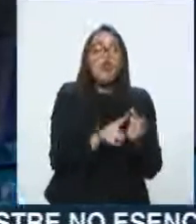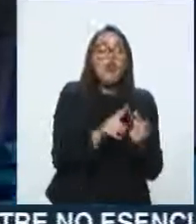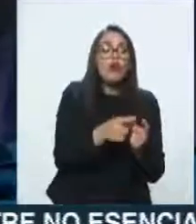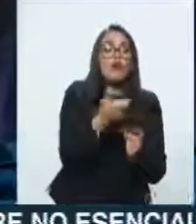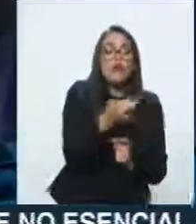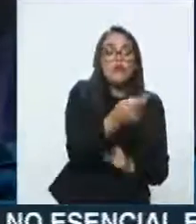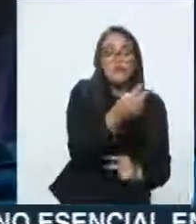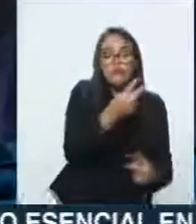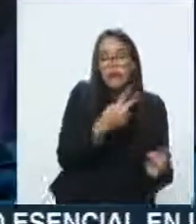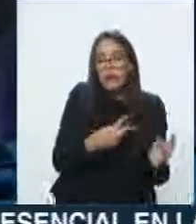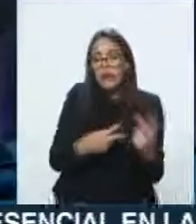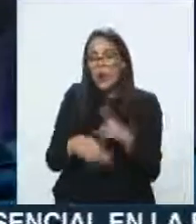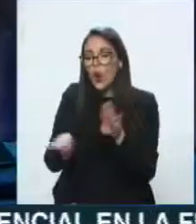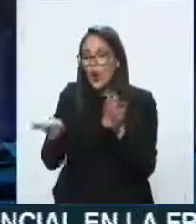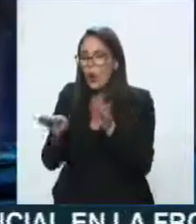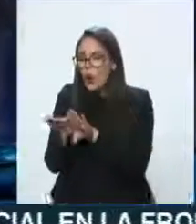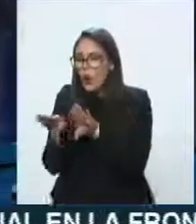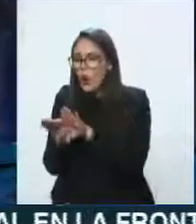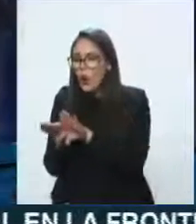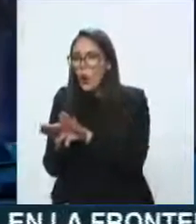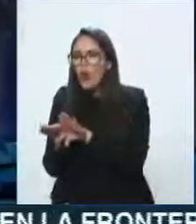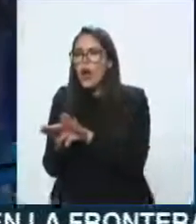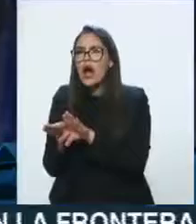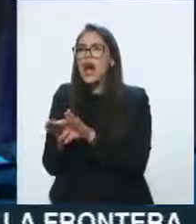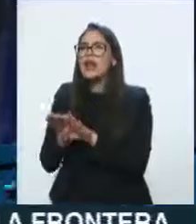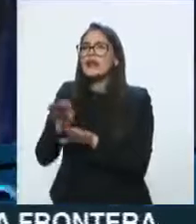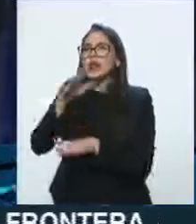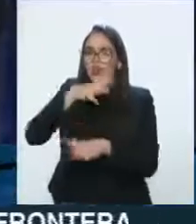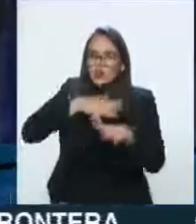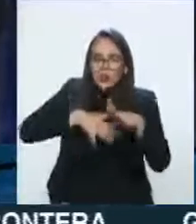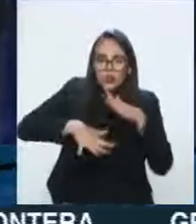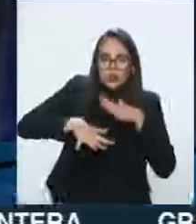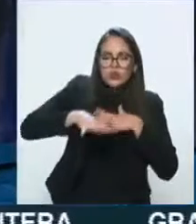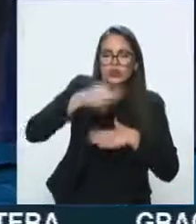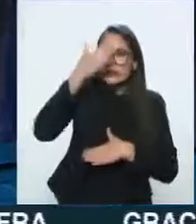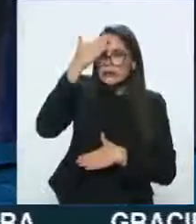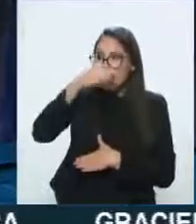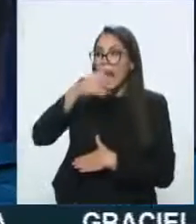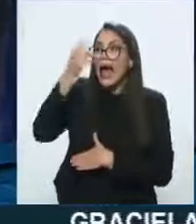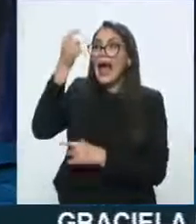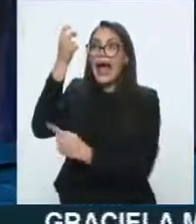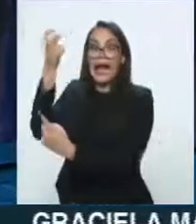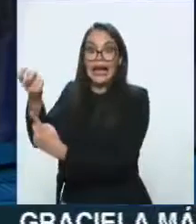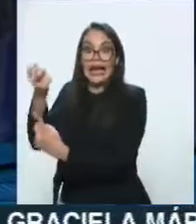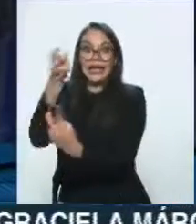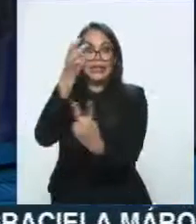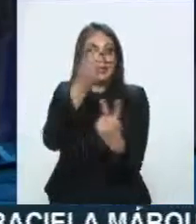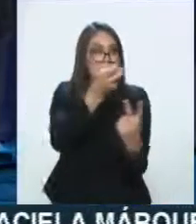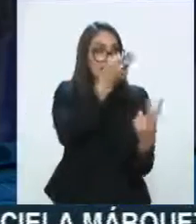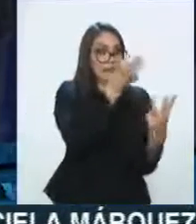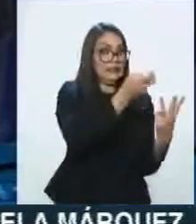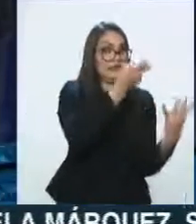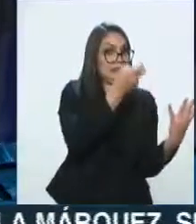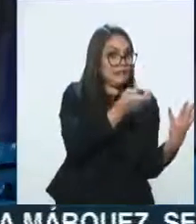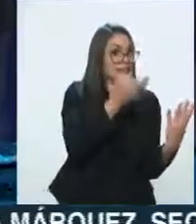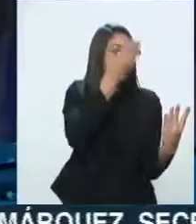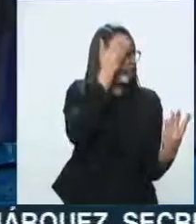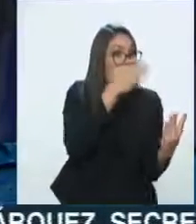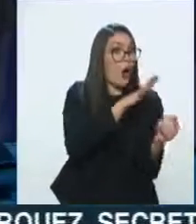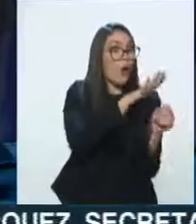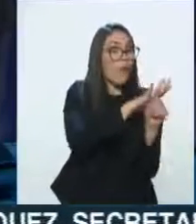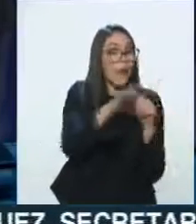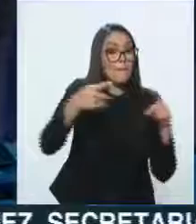derivados del desbloquear estas cuentas? Es decir, poder llegar a señalar a funcionarios públicos en actos de colusión con el